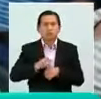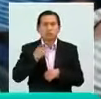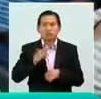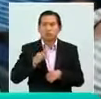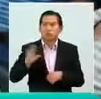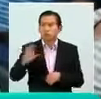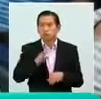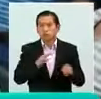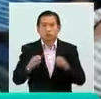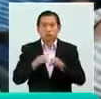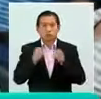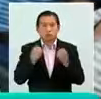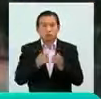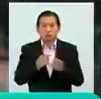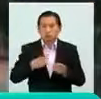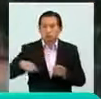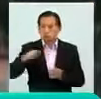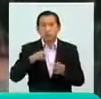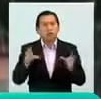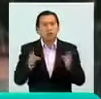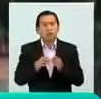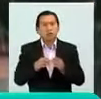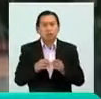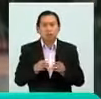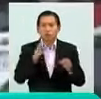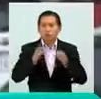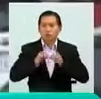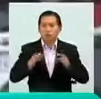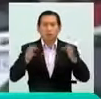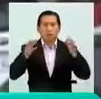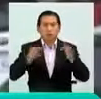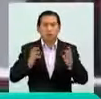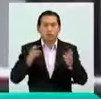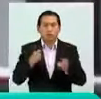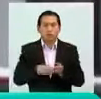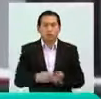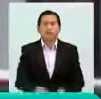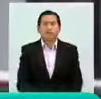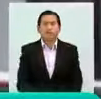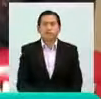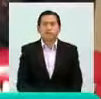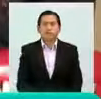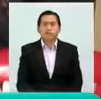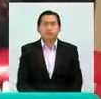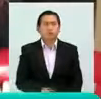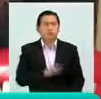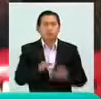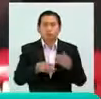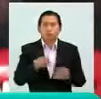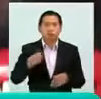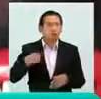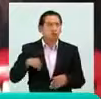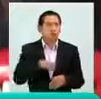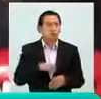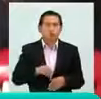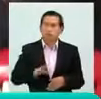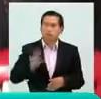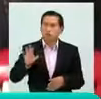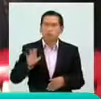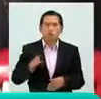las organizaciones sociales se reunirán para emitir una comunicación oficial al respecto. Todos nosotros rechazamos este tipo